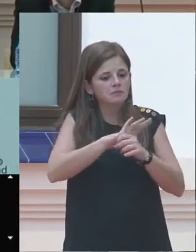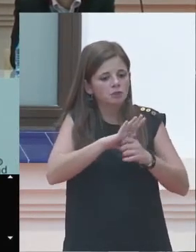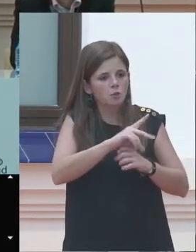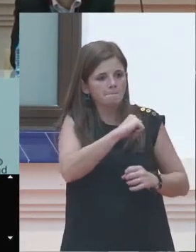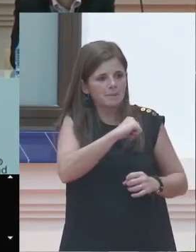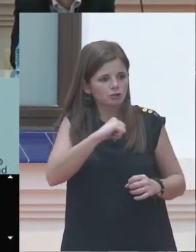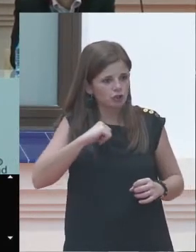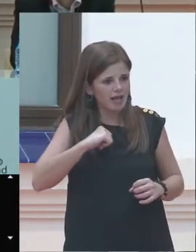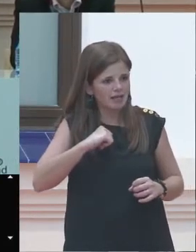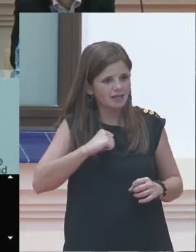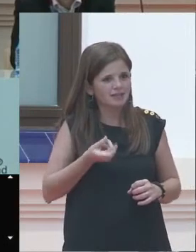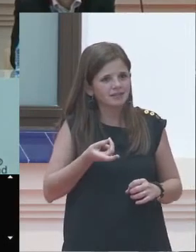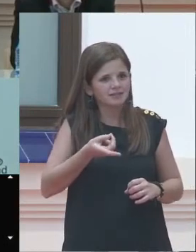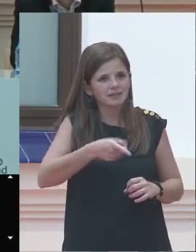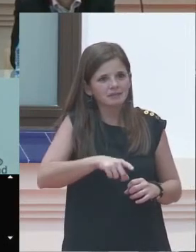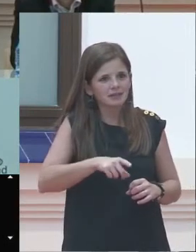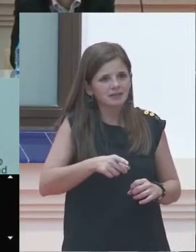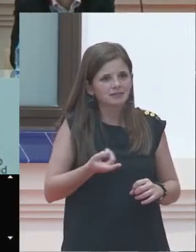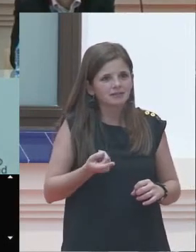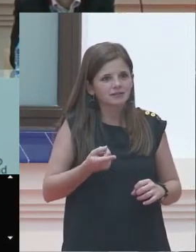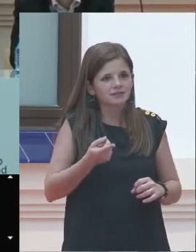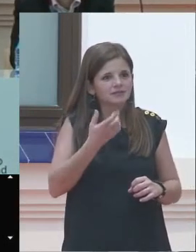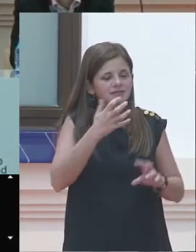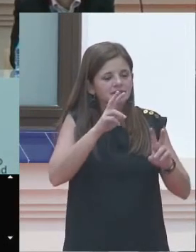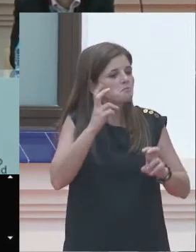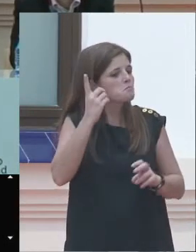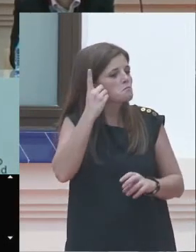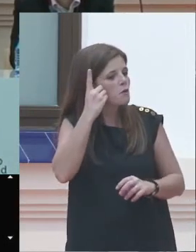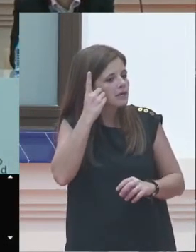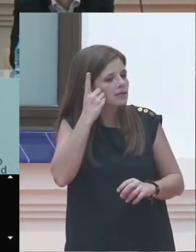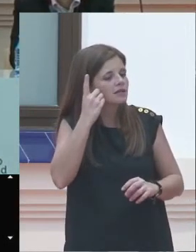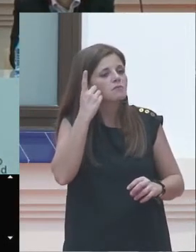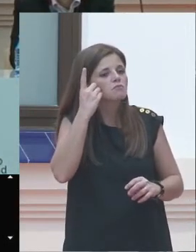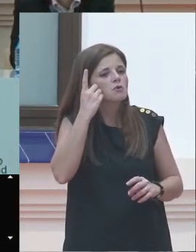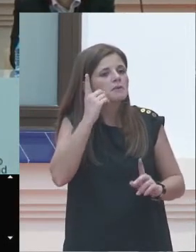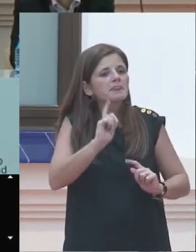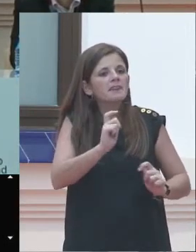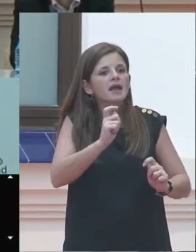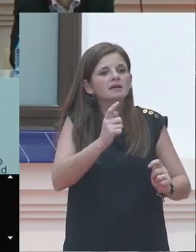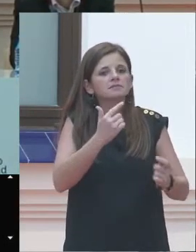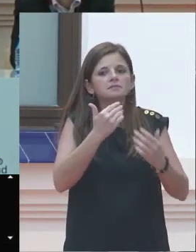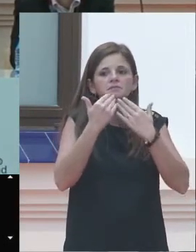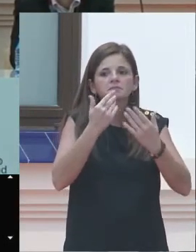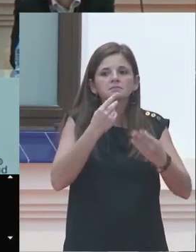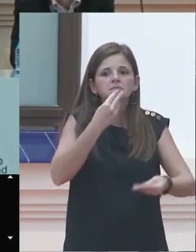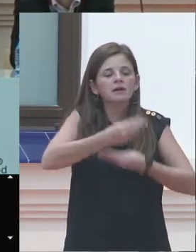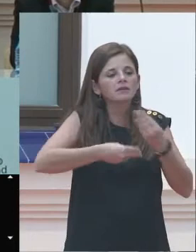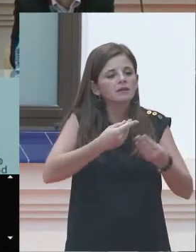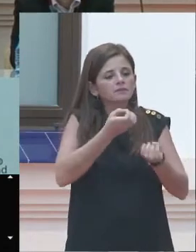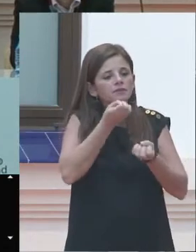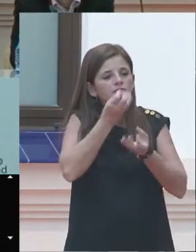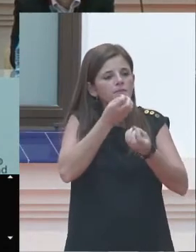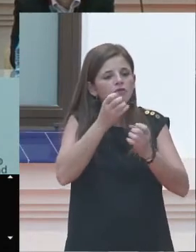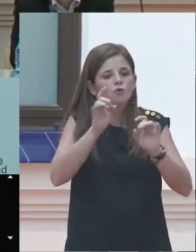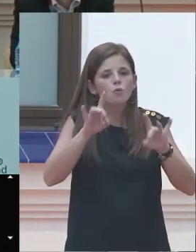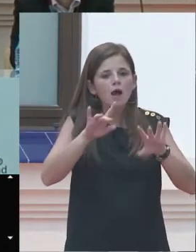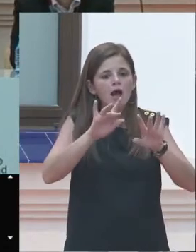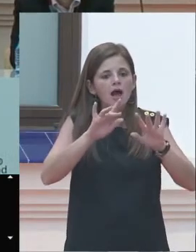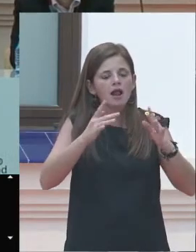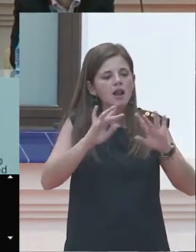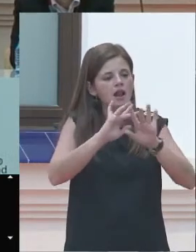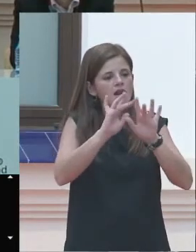misma casuística, ¿no? La revolución de los dispositivos móviles pues nos ha hecho que cada uno de nosotros estemos enviando información que viaja por la red,